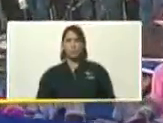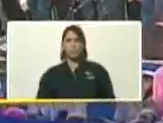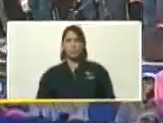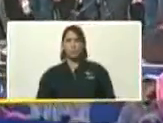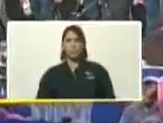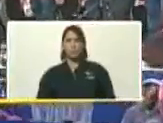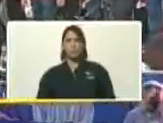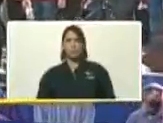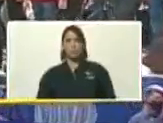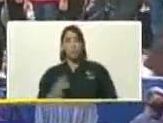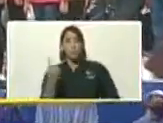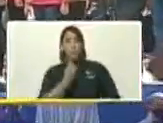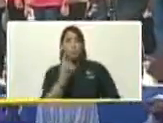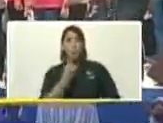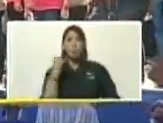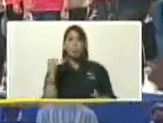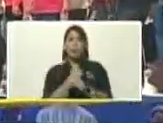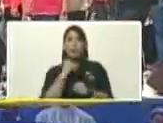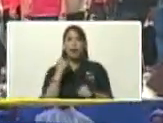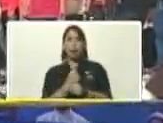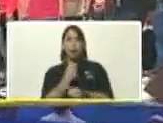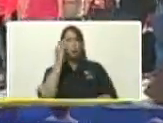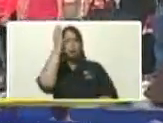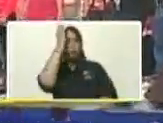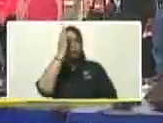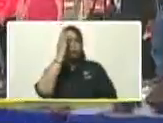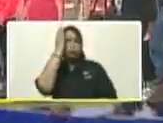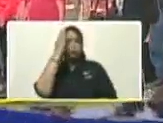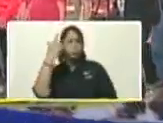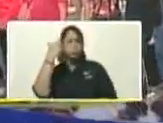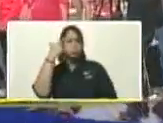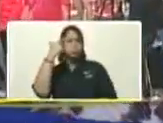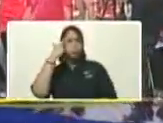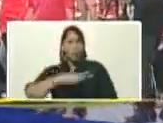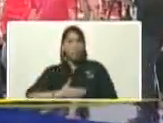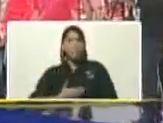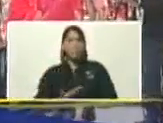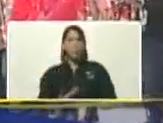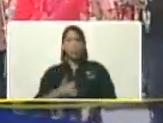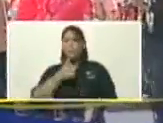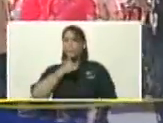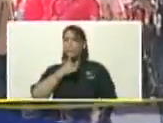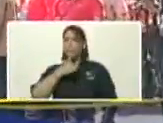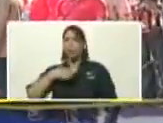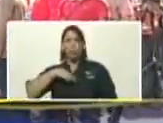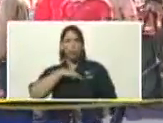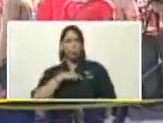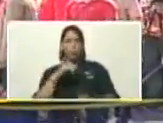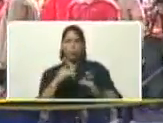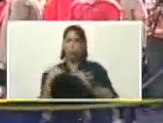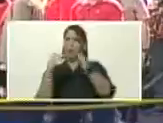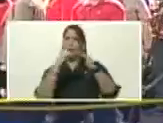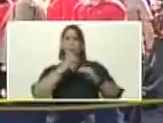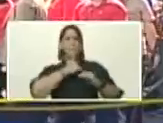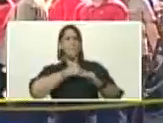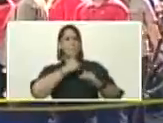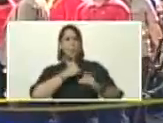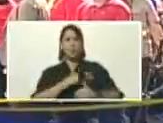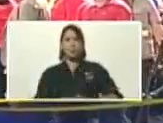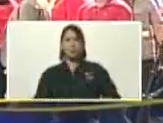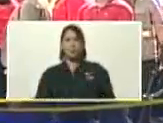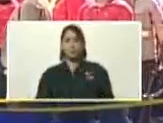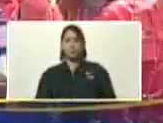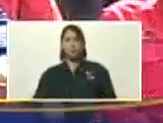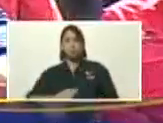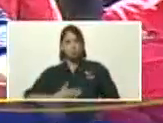Y solo una clase obrera consciente pudo resistir lo que hemos resistido. Y yo